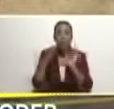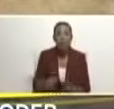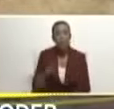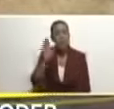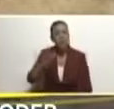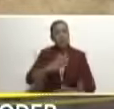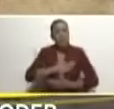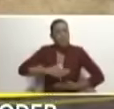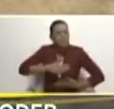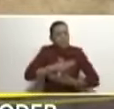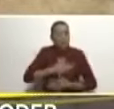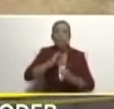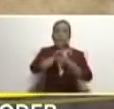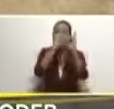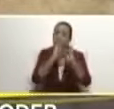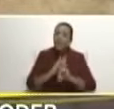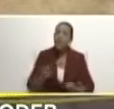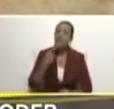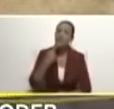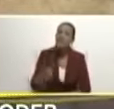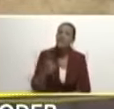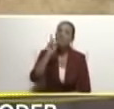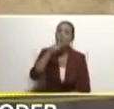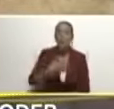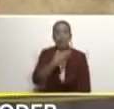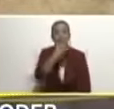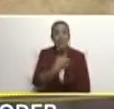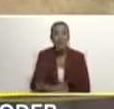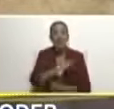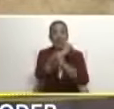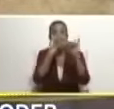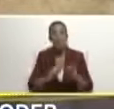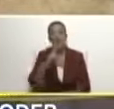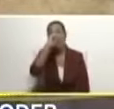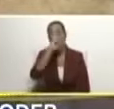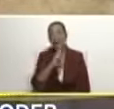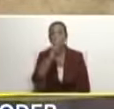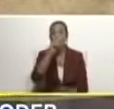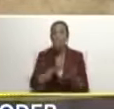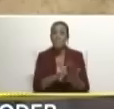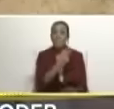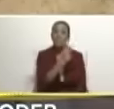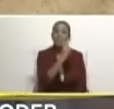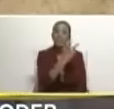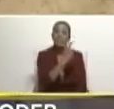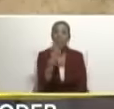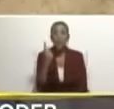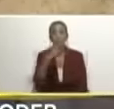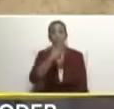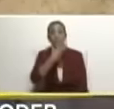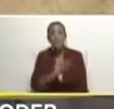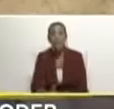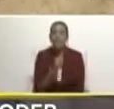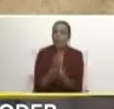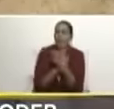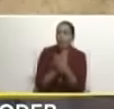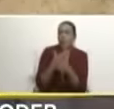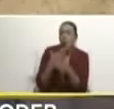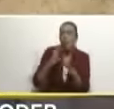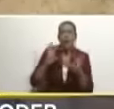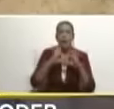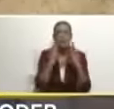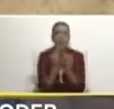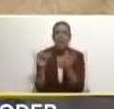seguir disfrutando en felicidad, como disfrutamos estas Navidades y este feliz año, en abrazo familiar, en abrazo compartido